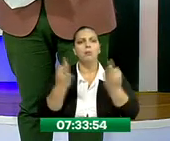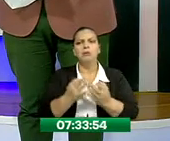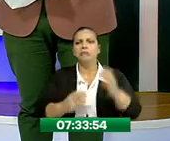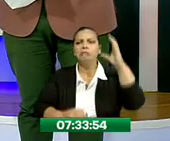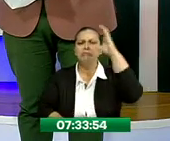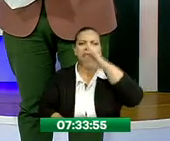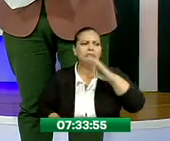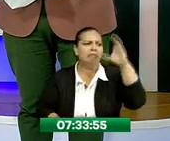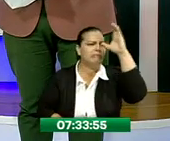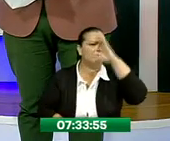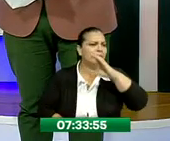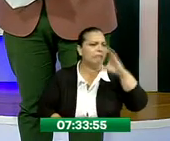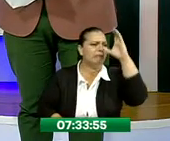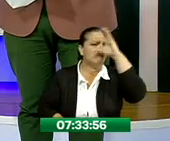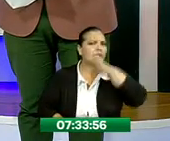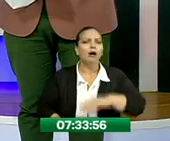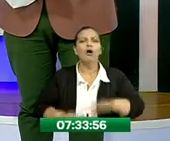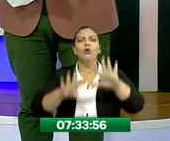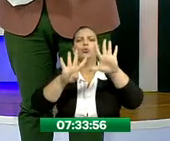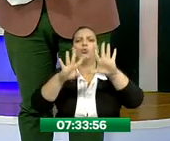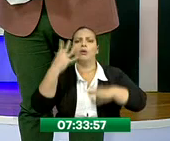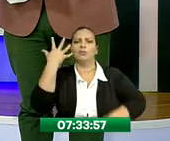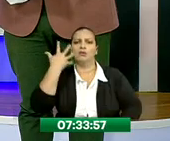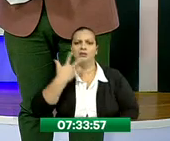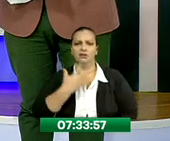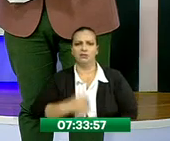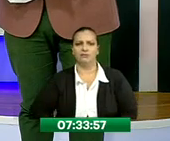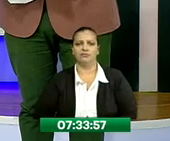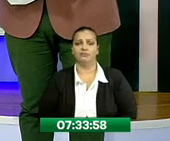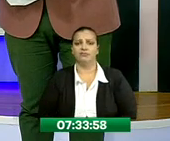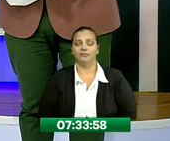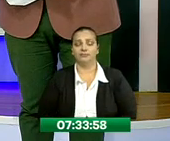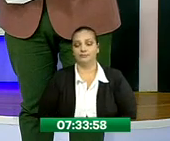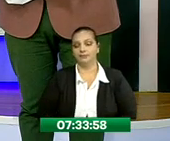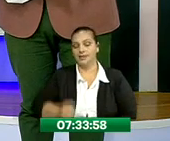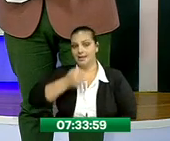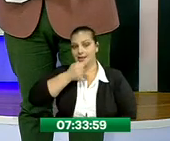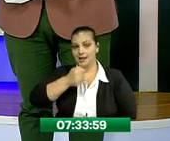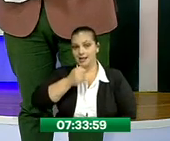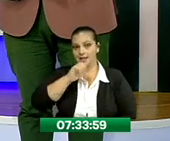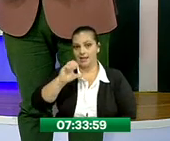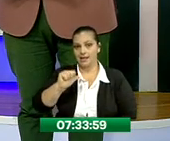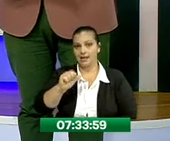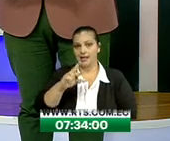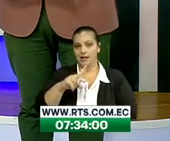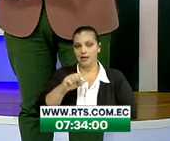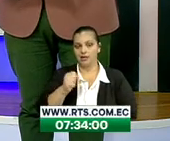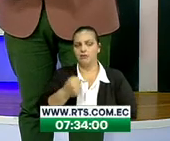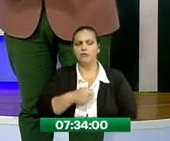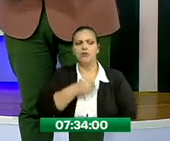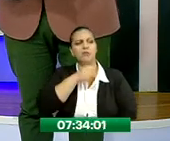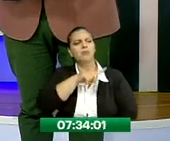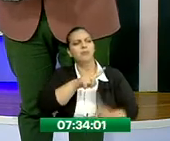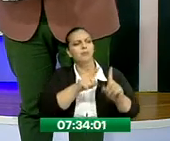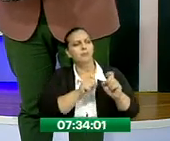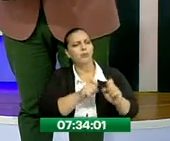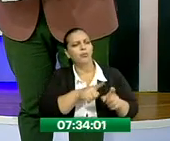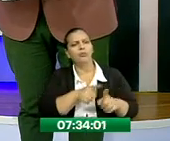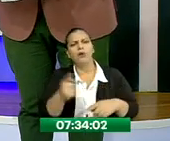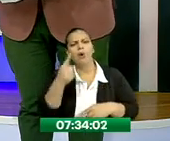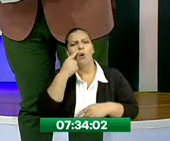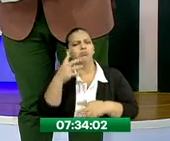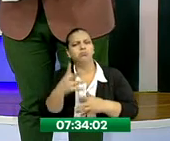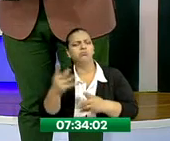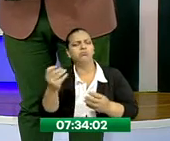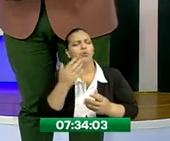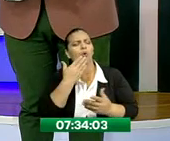desesperados familiares lo buscan intensamente. Nuestro compañero Carlos Julio Gurumendi conversó con sus allegados y nos cuenta más en la